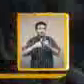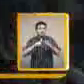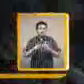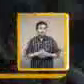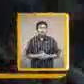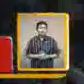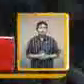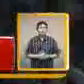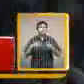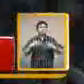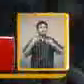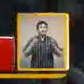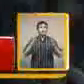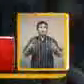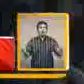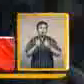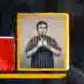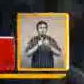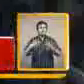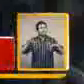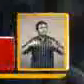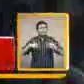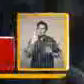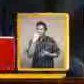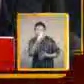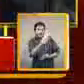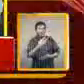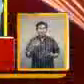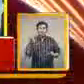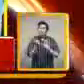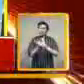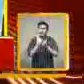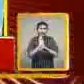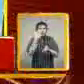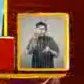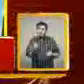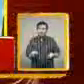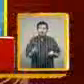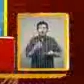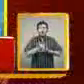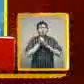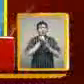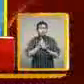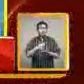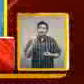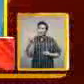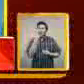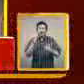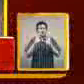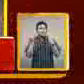algo que realmente uno lo compromete. Yo salgo muy contento de ver el inmenso impacto que tiene este proyecto en la vida de tanta gente